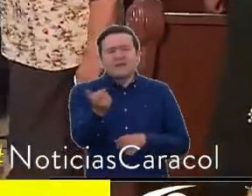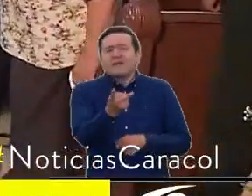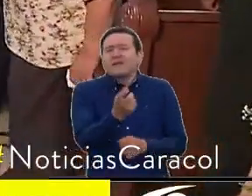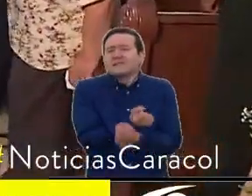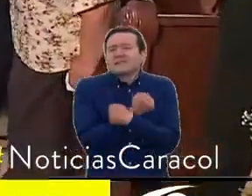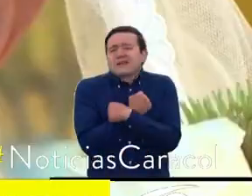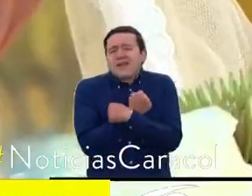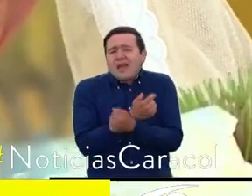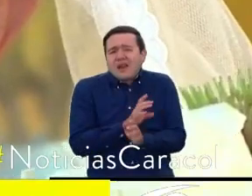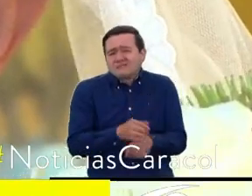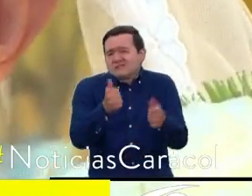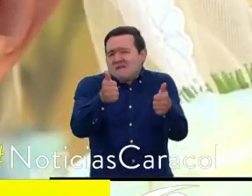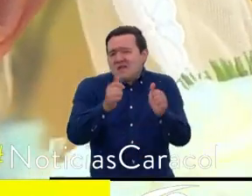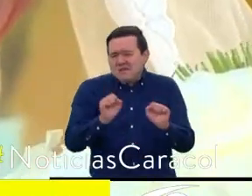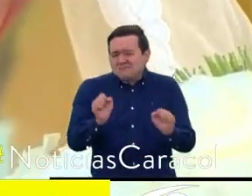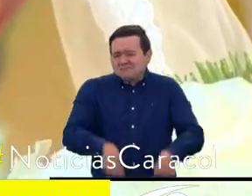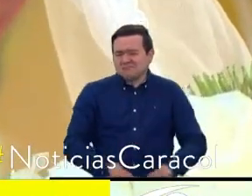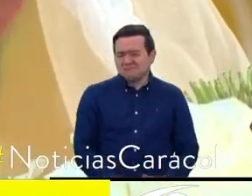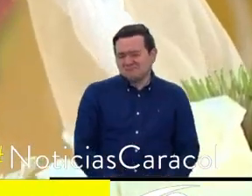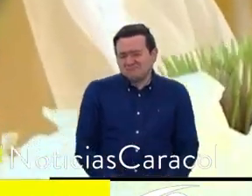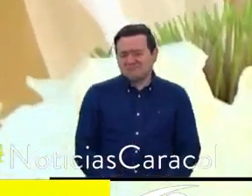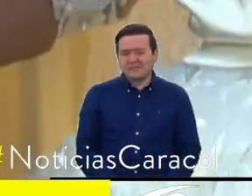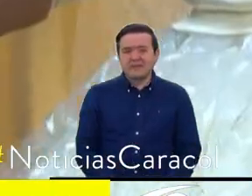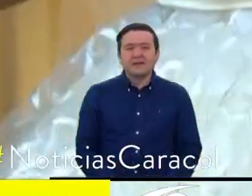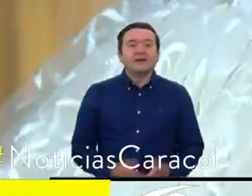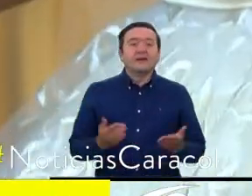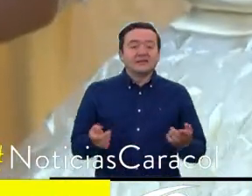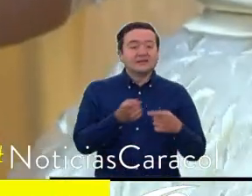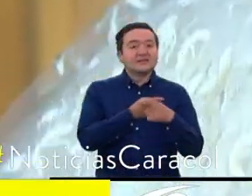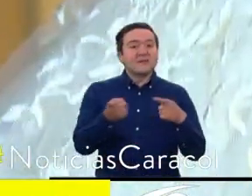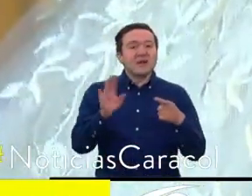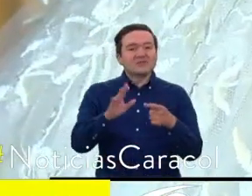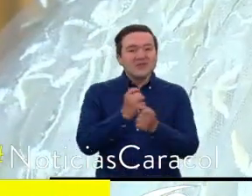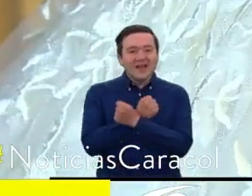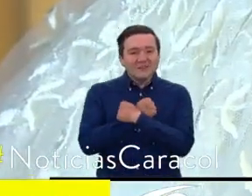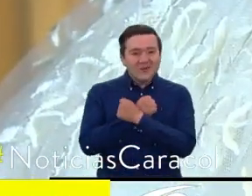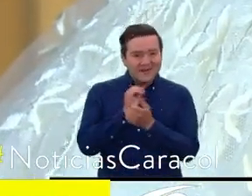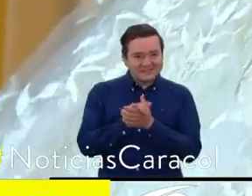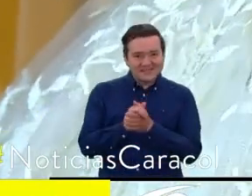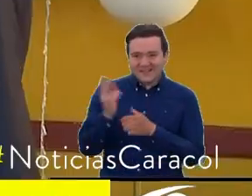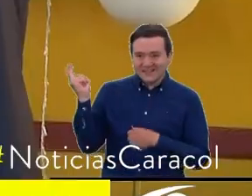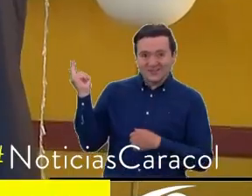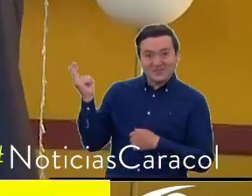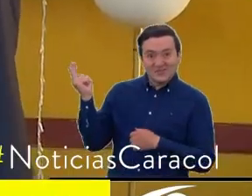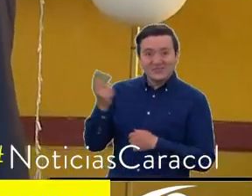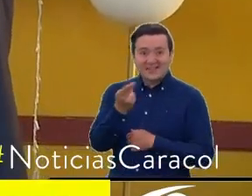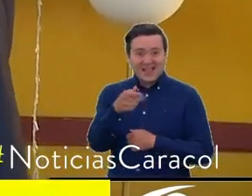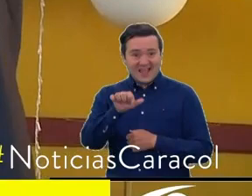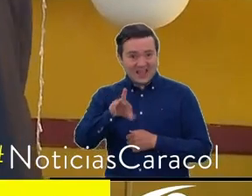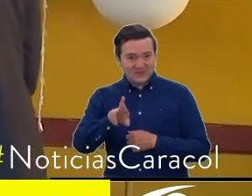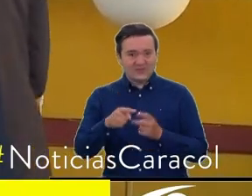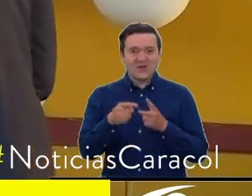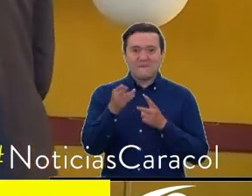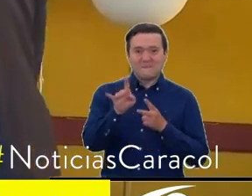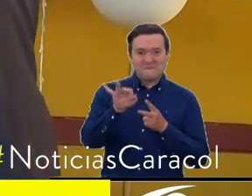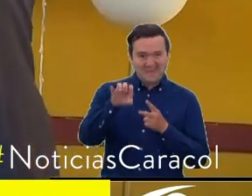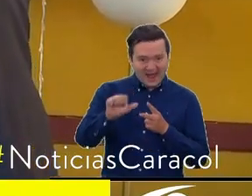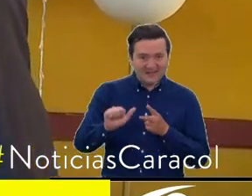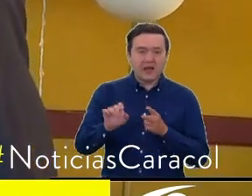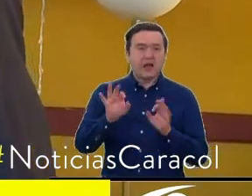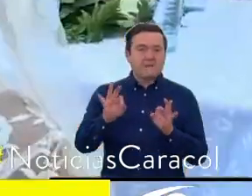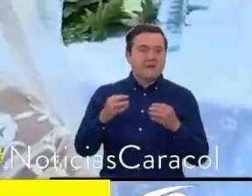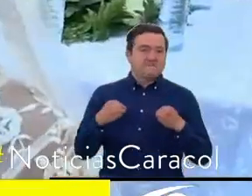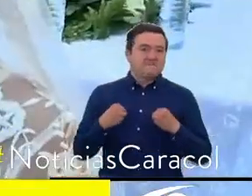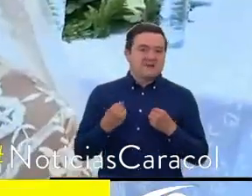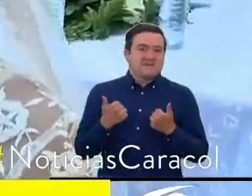eso es lo importante, ¿no? En plena semana de amor y amistad, a Héctor y a Berta la vida les volvió a brillar. Yo voy a ser muy